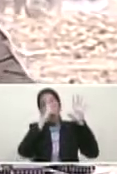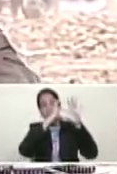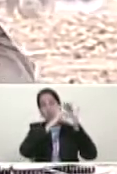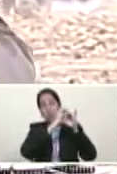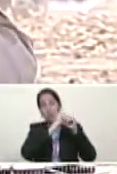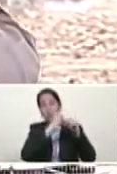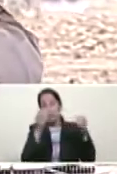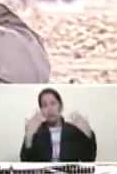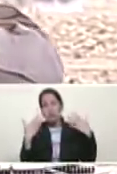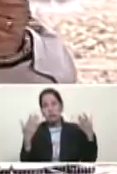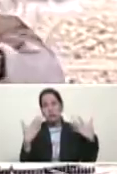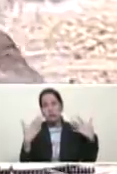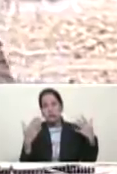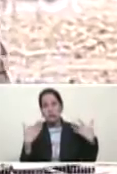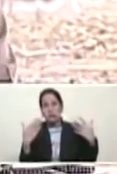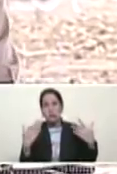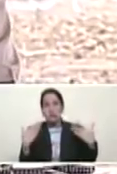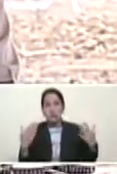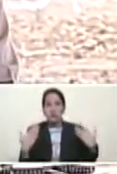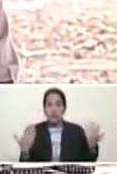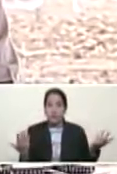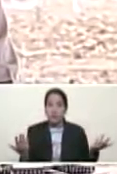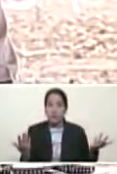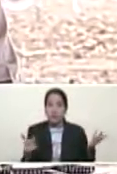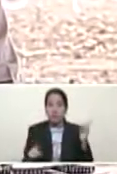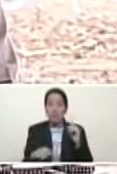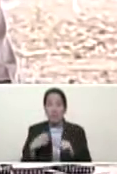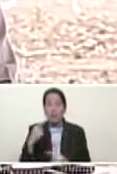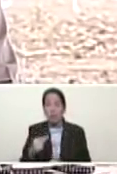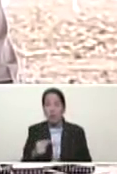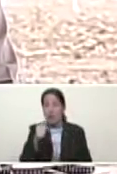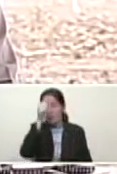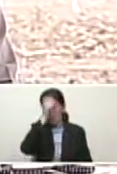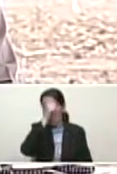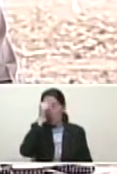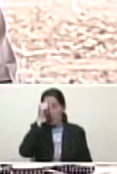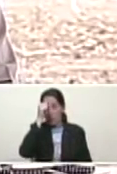Y el domingo tuve una larga reunión con todos los comandantes